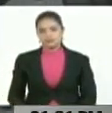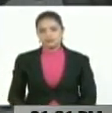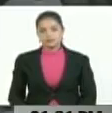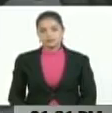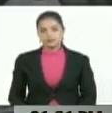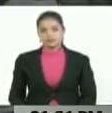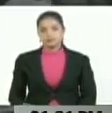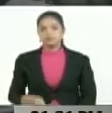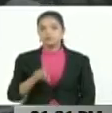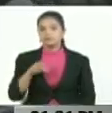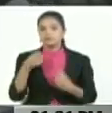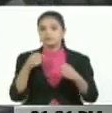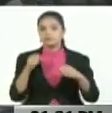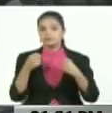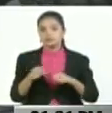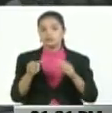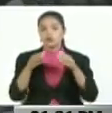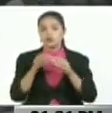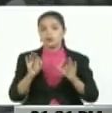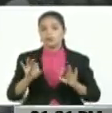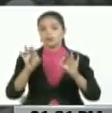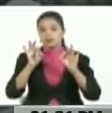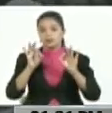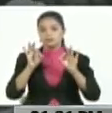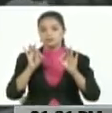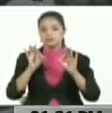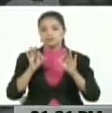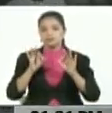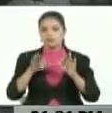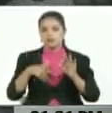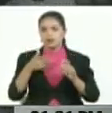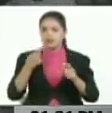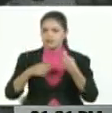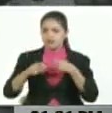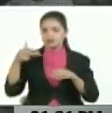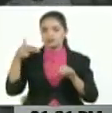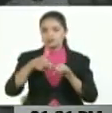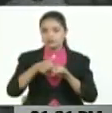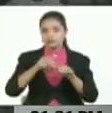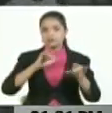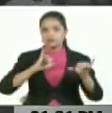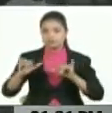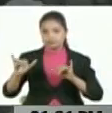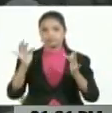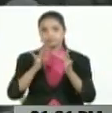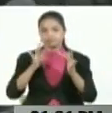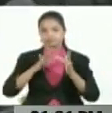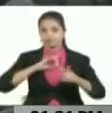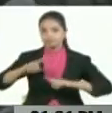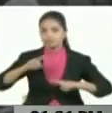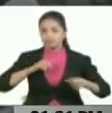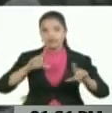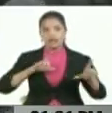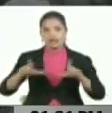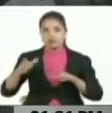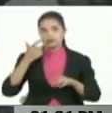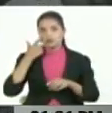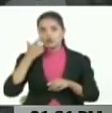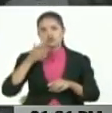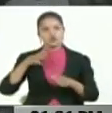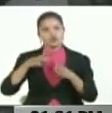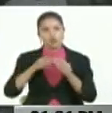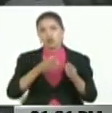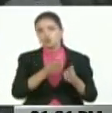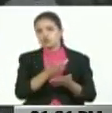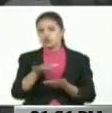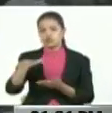También se implementó un dispositivo especial para el despacho de combustible. Ya se está coordinando la debida custodia de todas las gandolas que están llegando